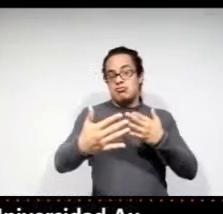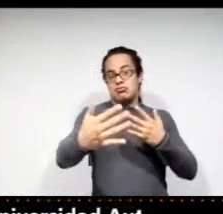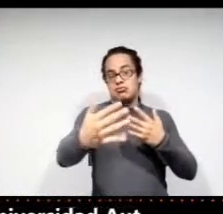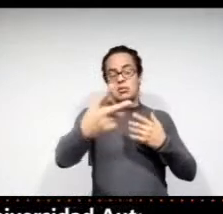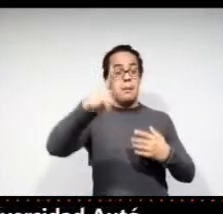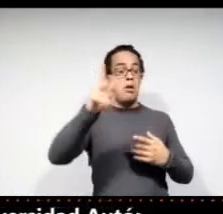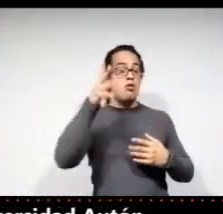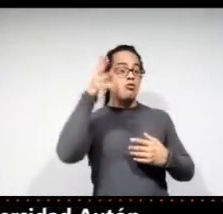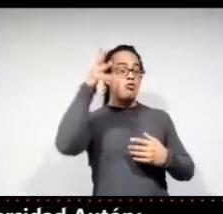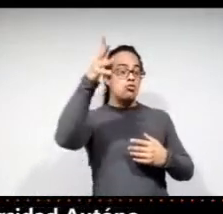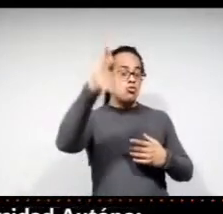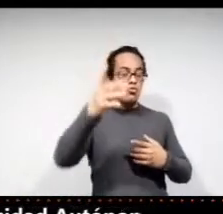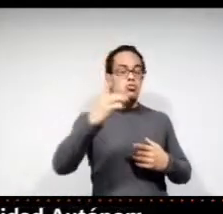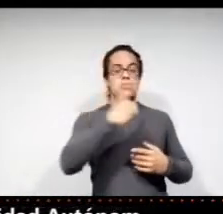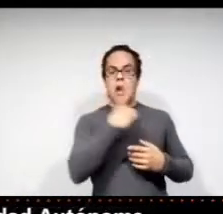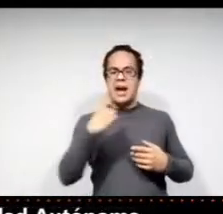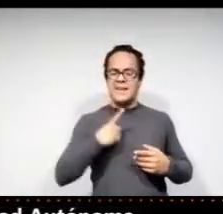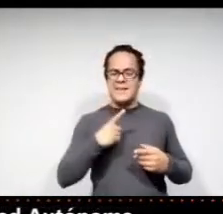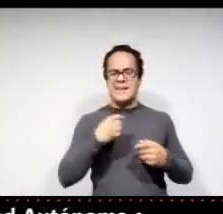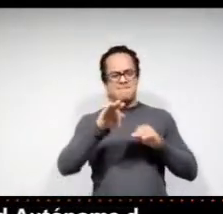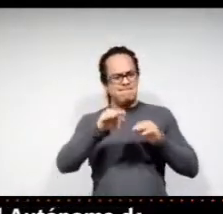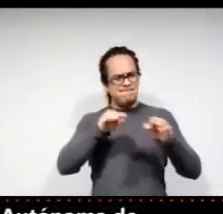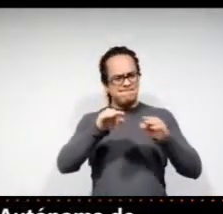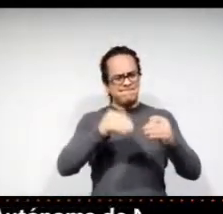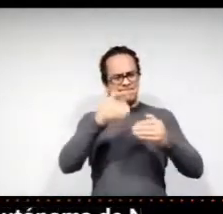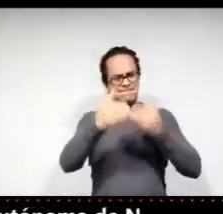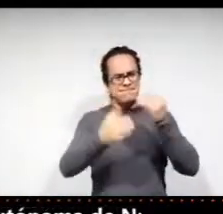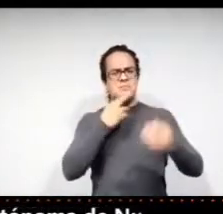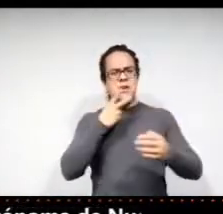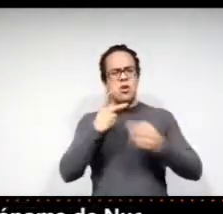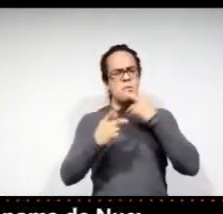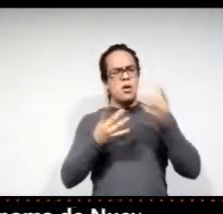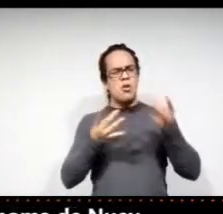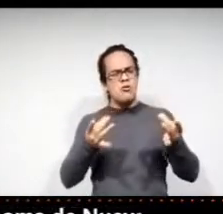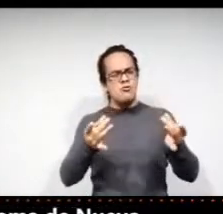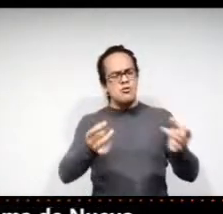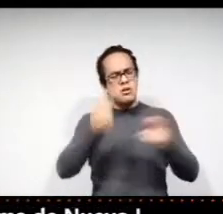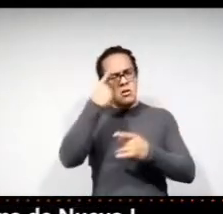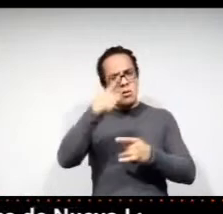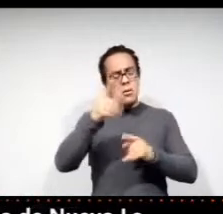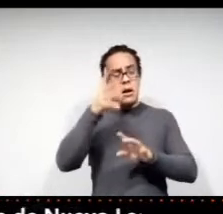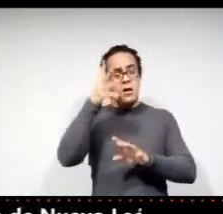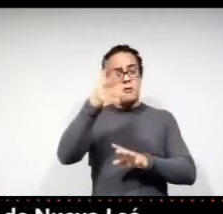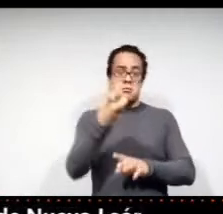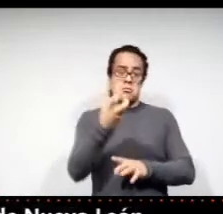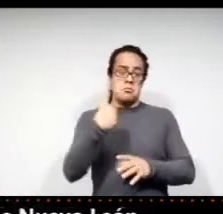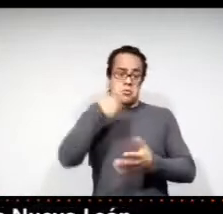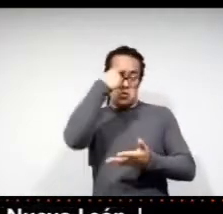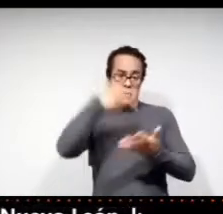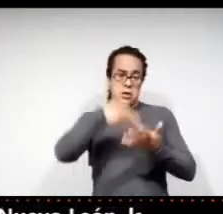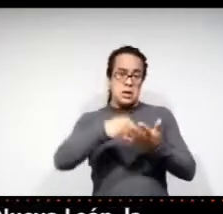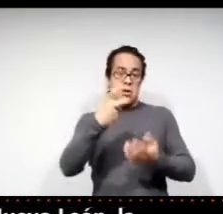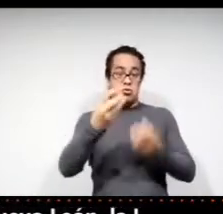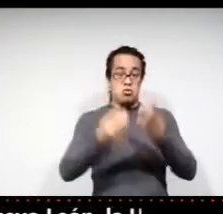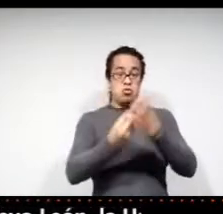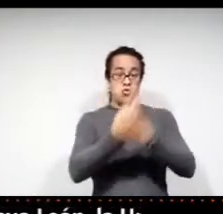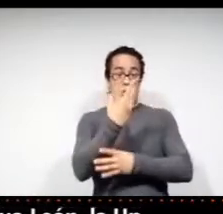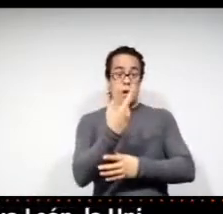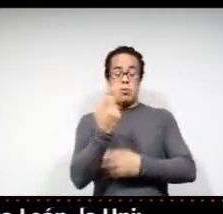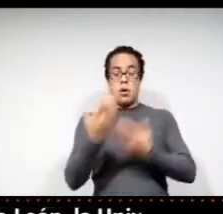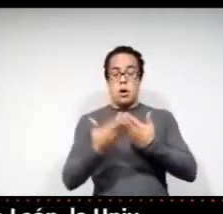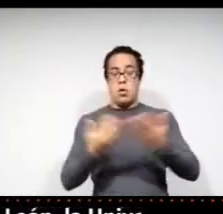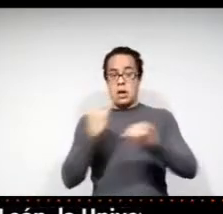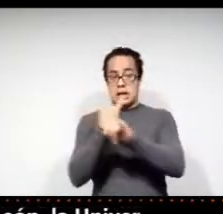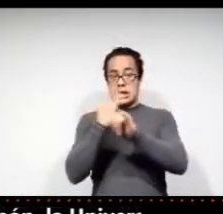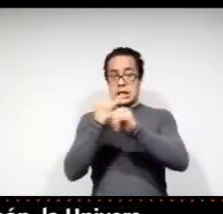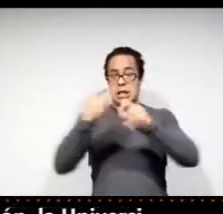tendremos que trabajar mucho más en esta si es que se continúa, porque creo más bien que esta nueva modalidad virtual en